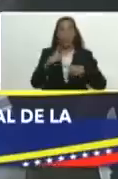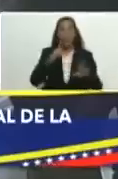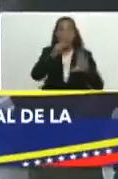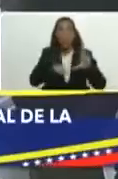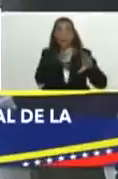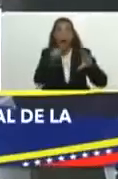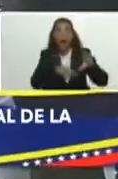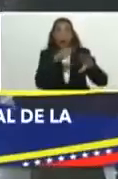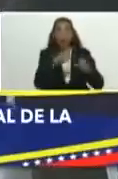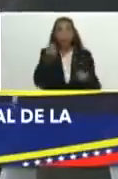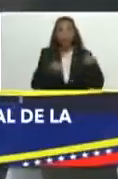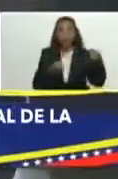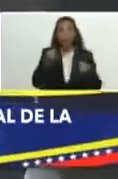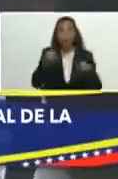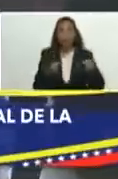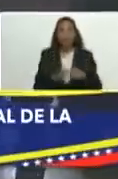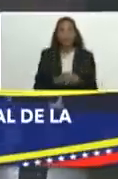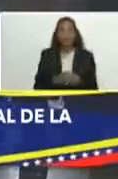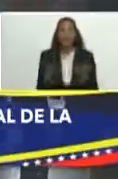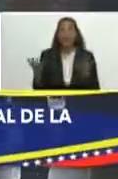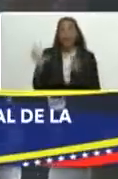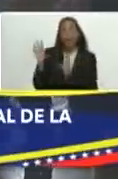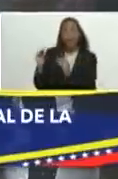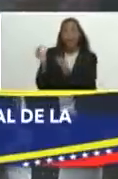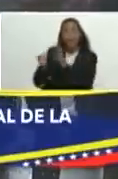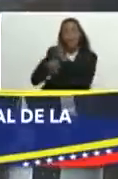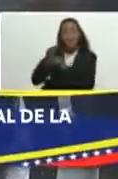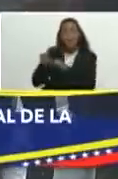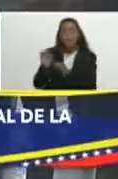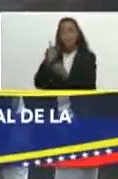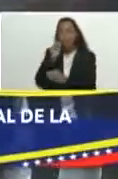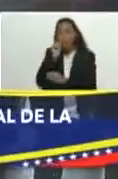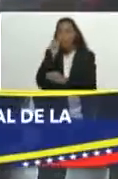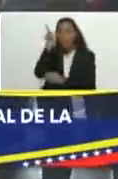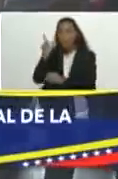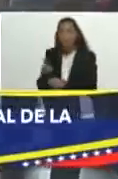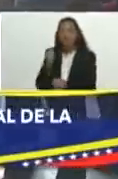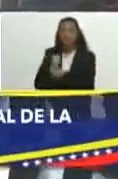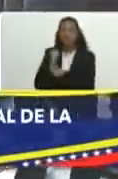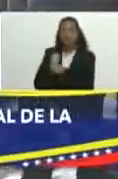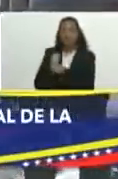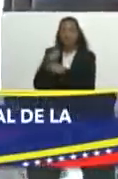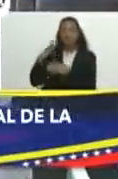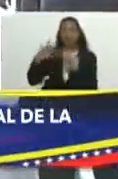Aquí estábamos hablando con un compañero trabajador, a